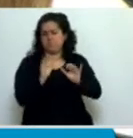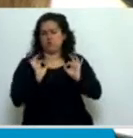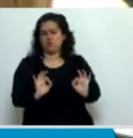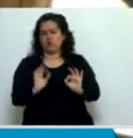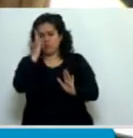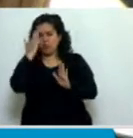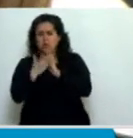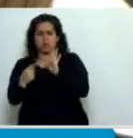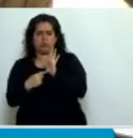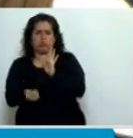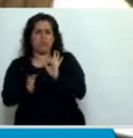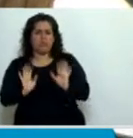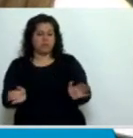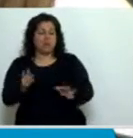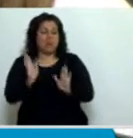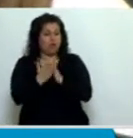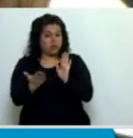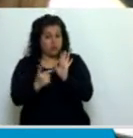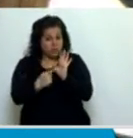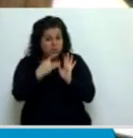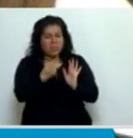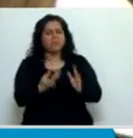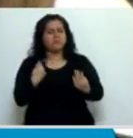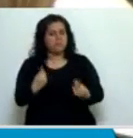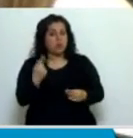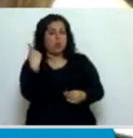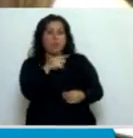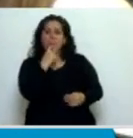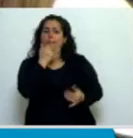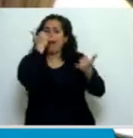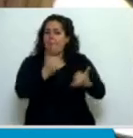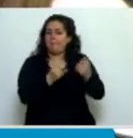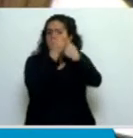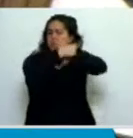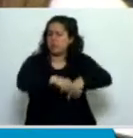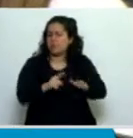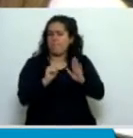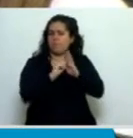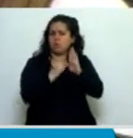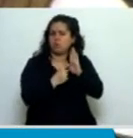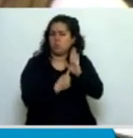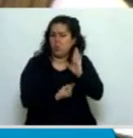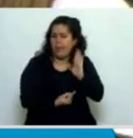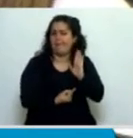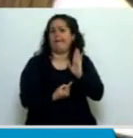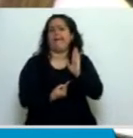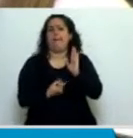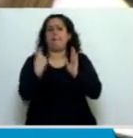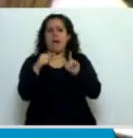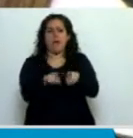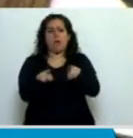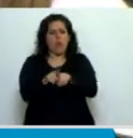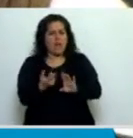Constitución es muy clara cuando establece casos muy puntuales para los que exige